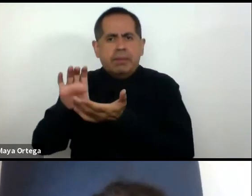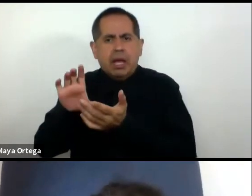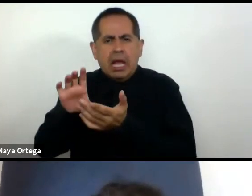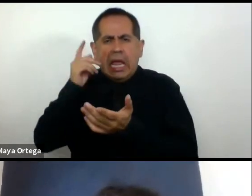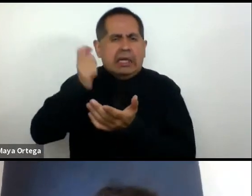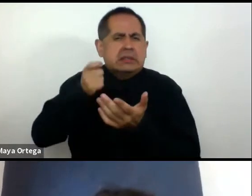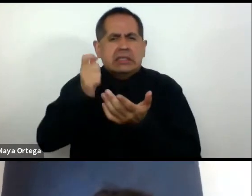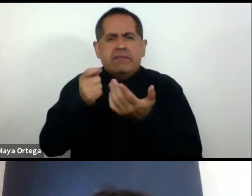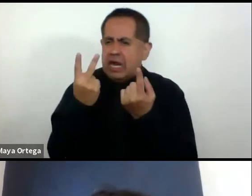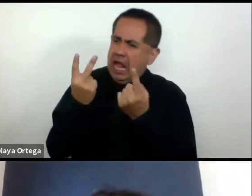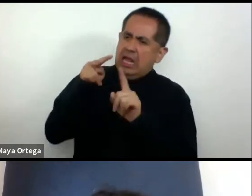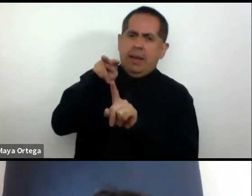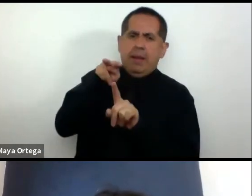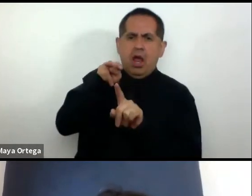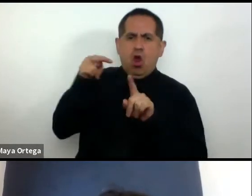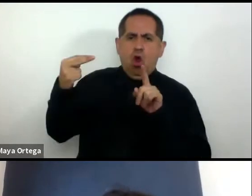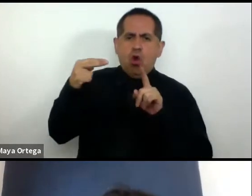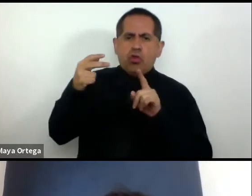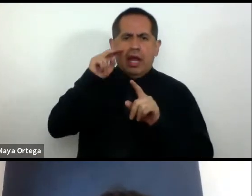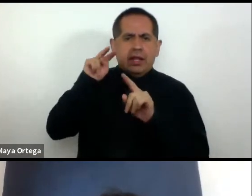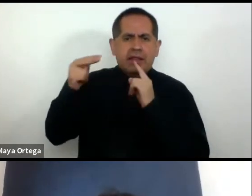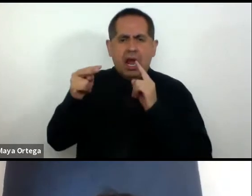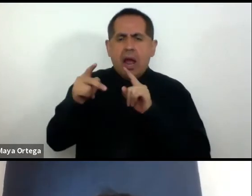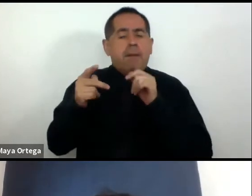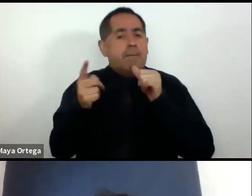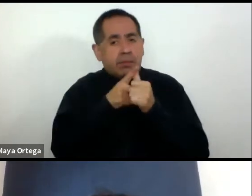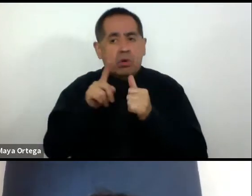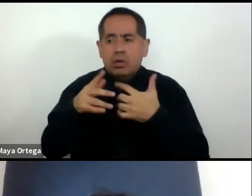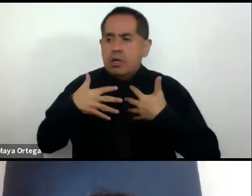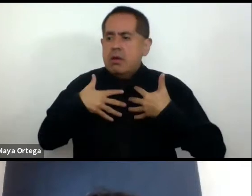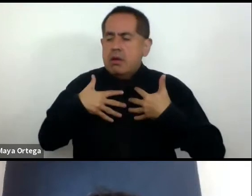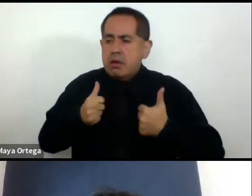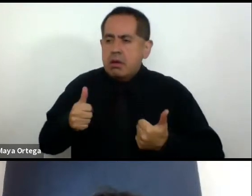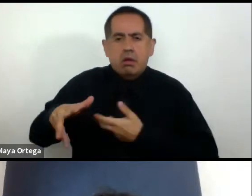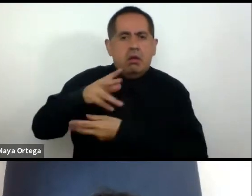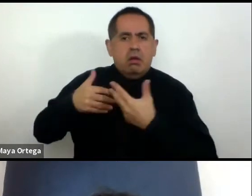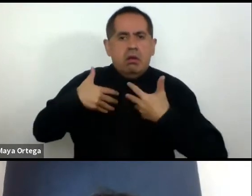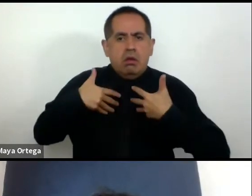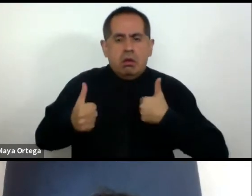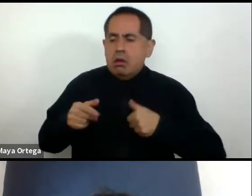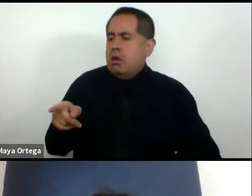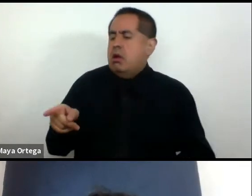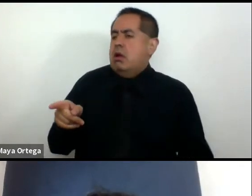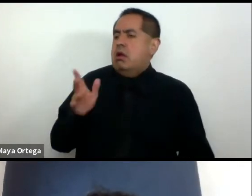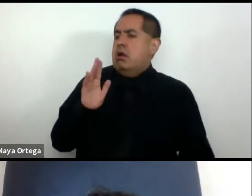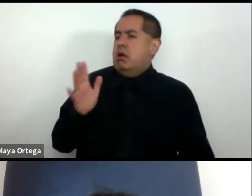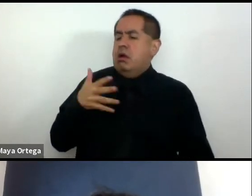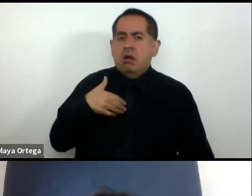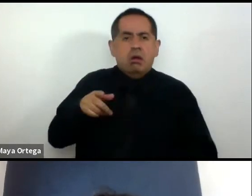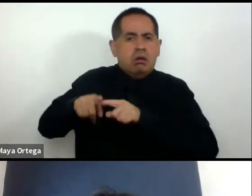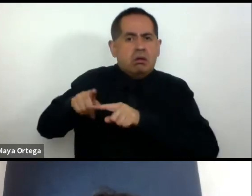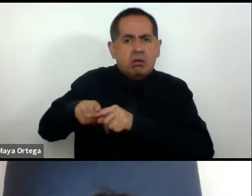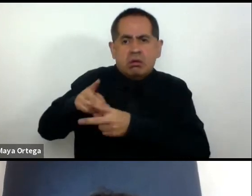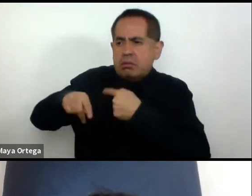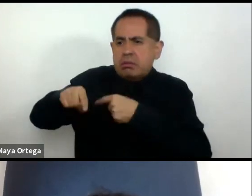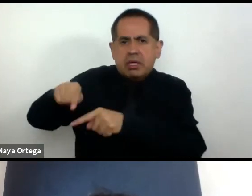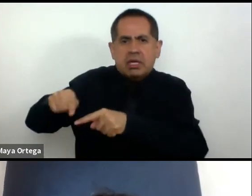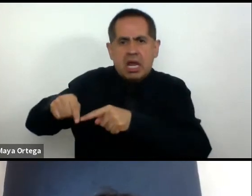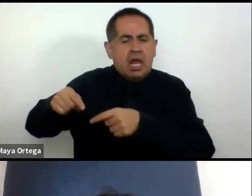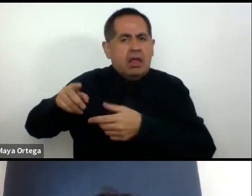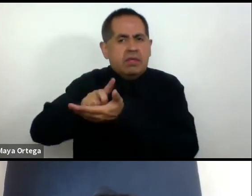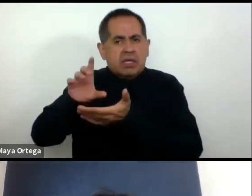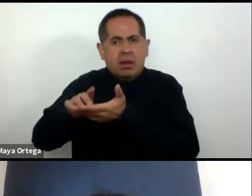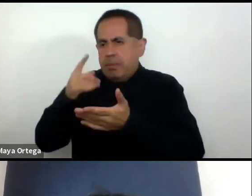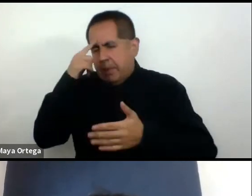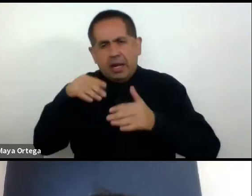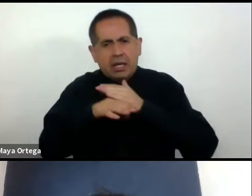materia de discapacidad? Que tiene que ver desde entender desde dónde vienen esas personas al sistema de justicia,